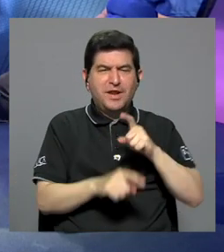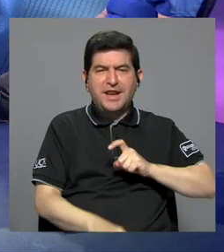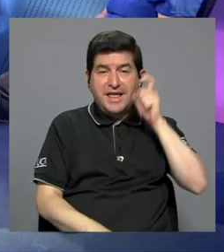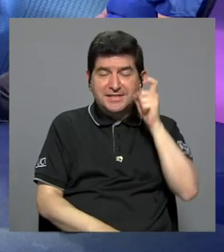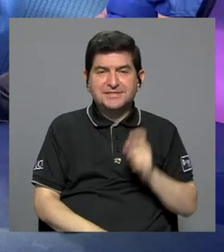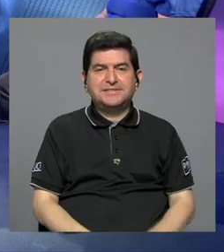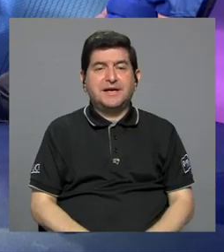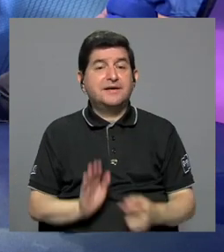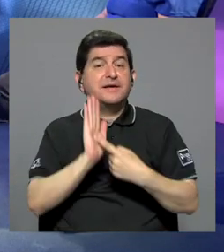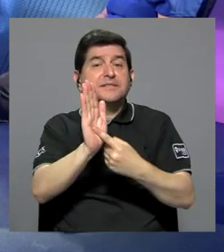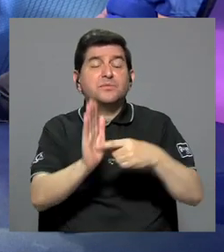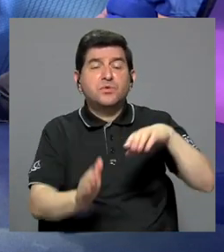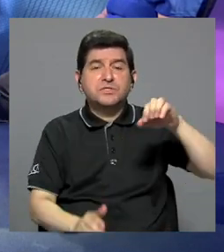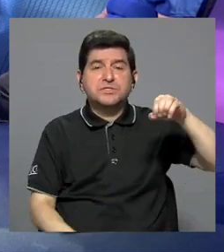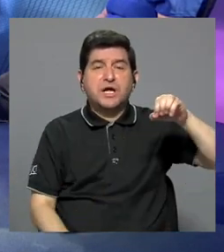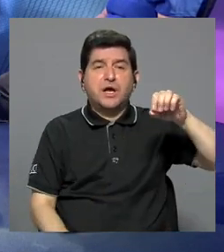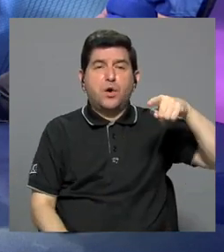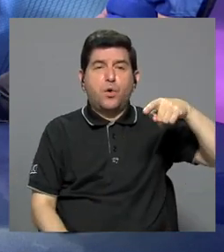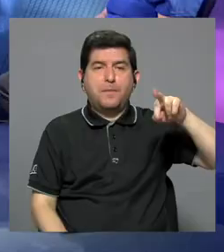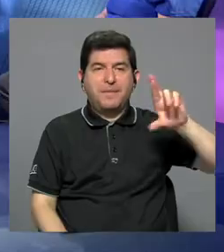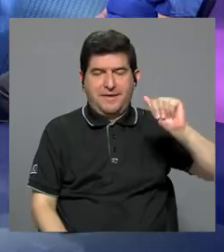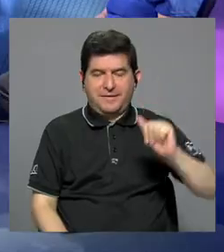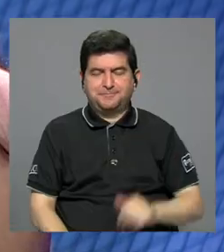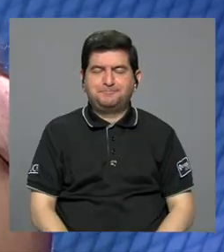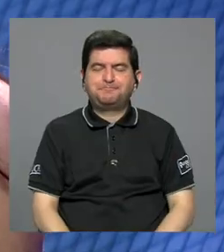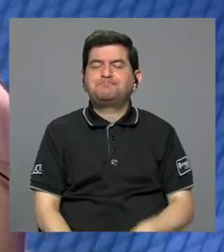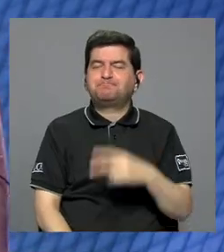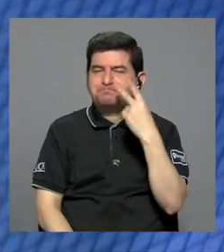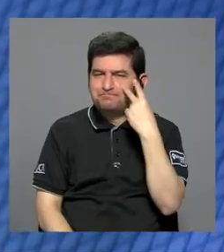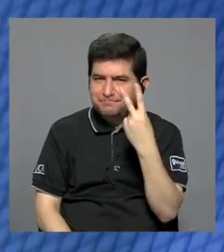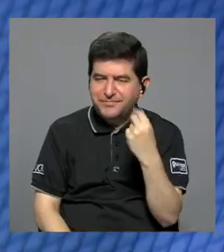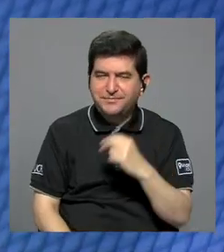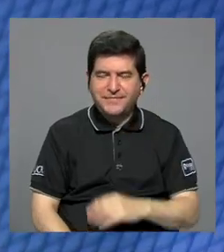que se reitera en la ópera. Roxana. Bueno, vamos a ver.